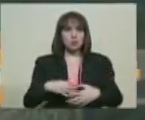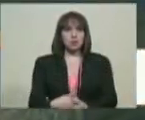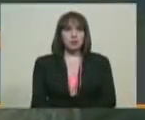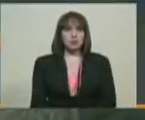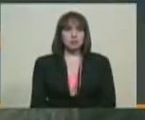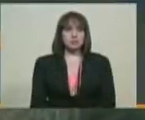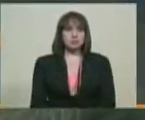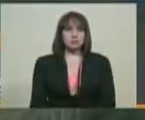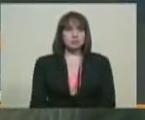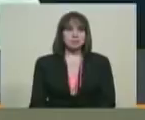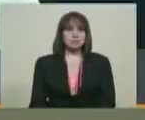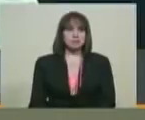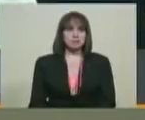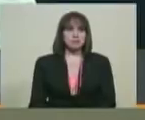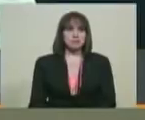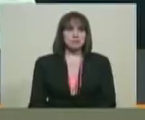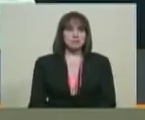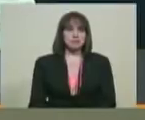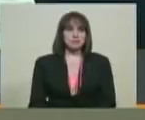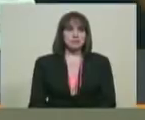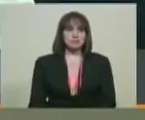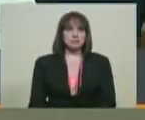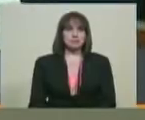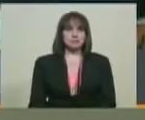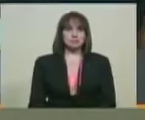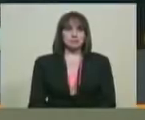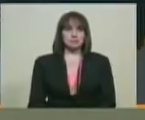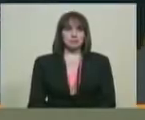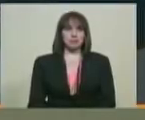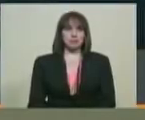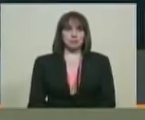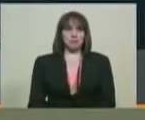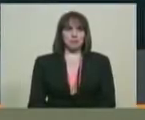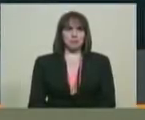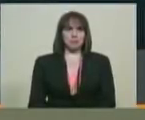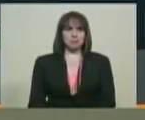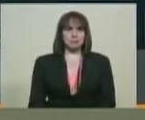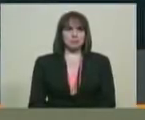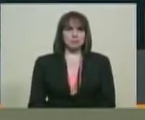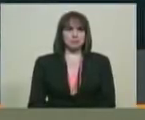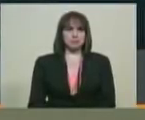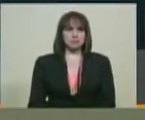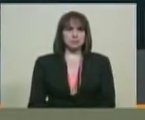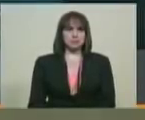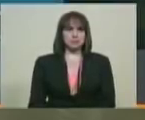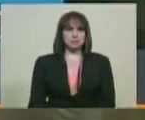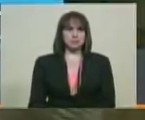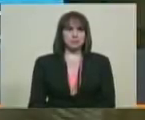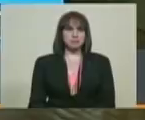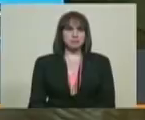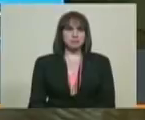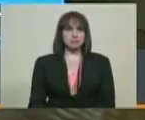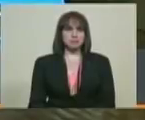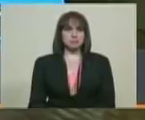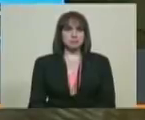Es al revés. Rain or shine. Rain or shine. At victory nos